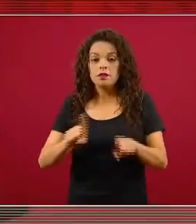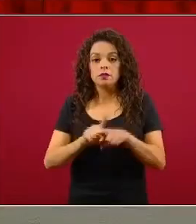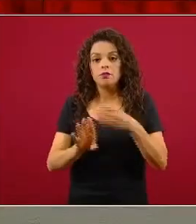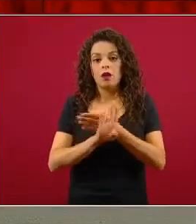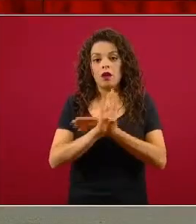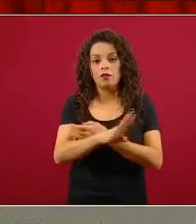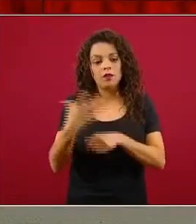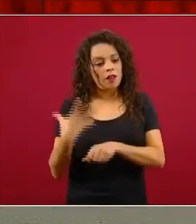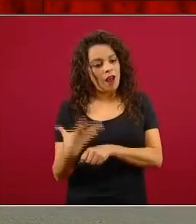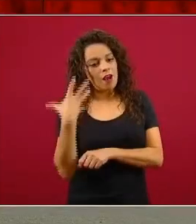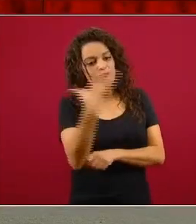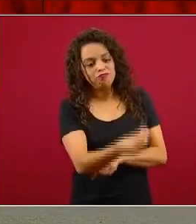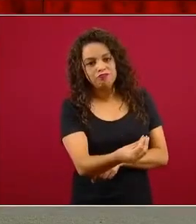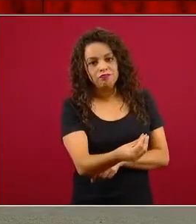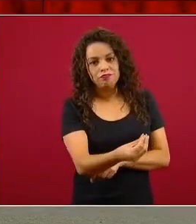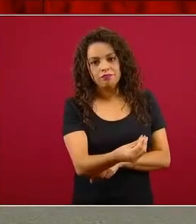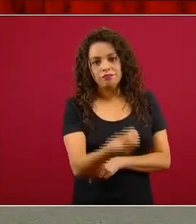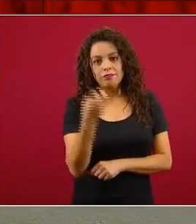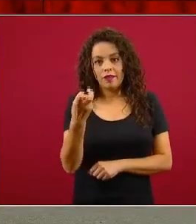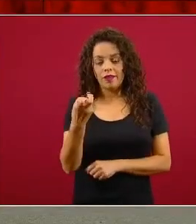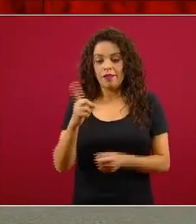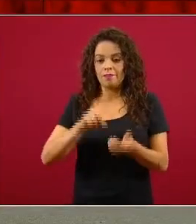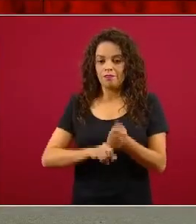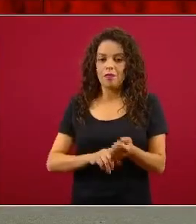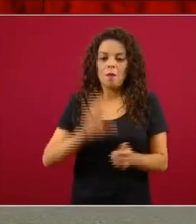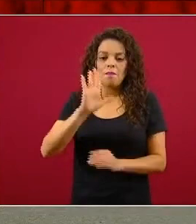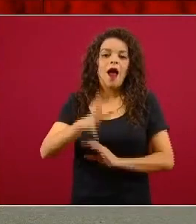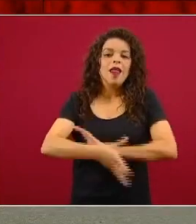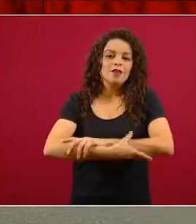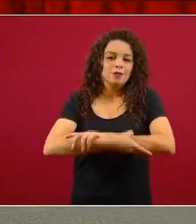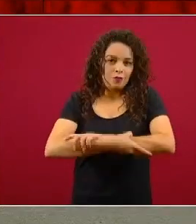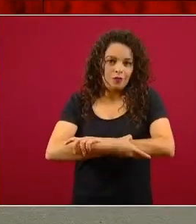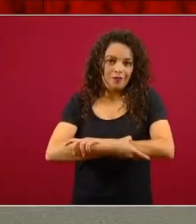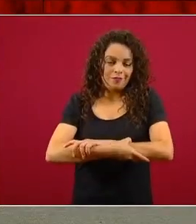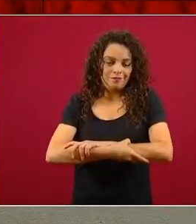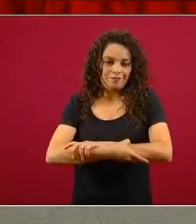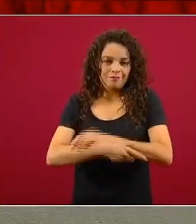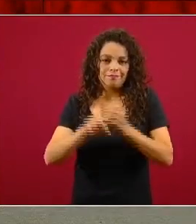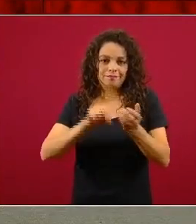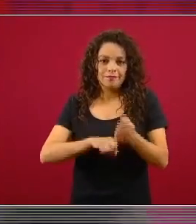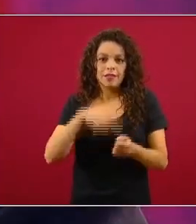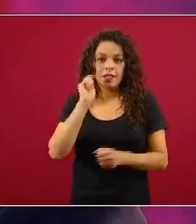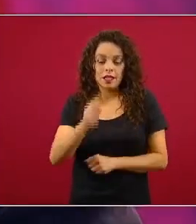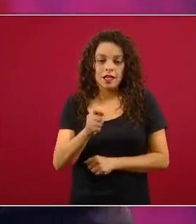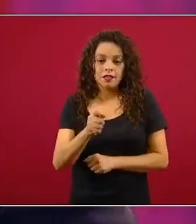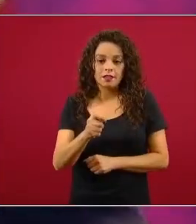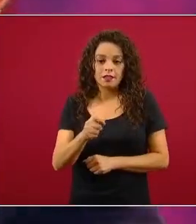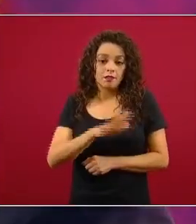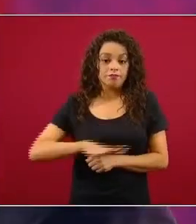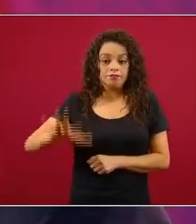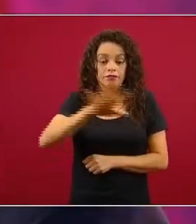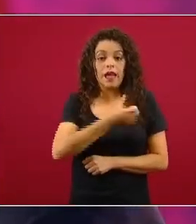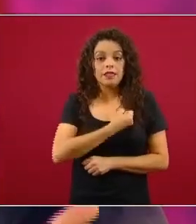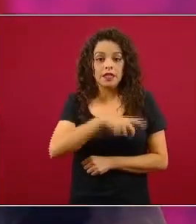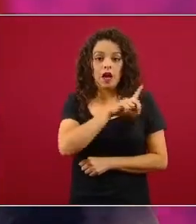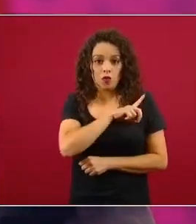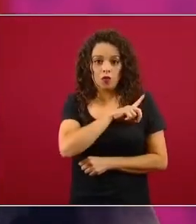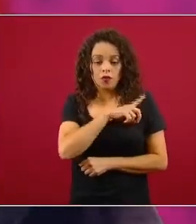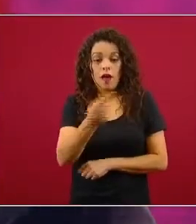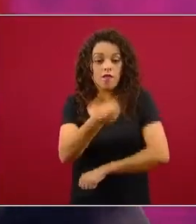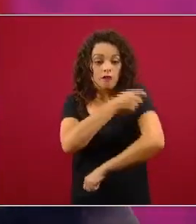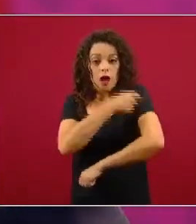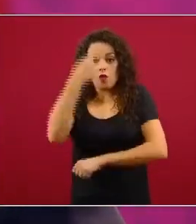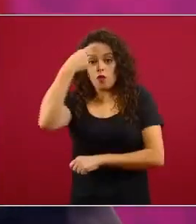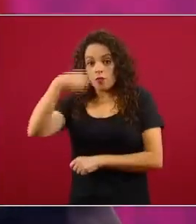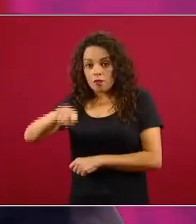que se transmita. Es un fenómeno solidario, como suele ocurrir en la salud pública. Se vacunan a unos para que protejan a otras, en este